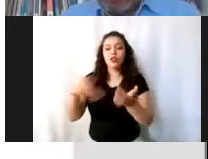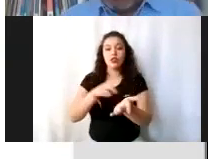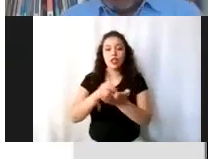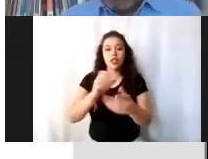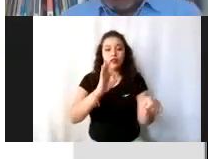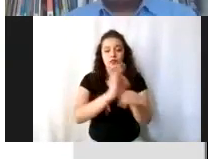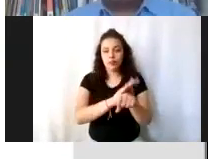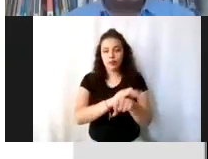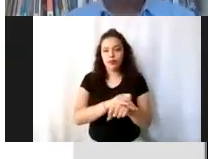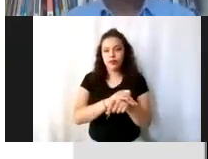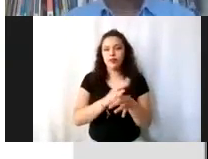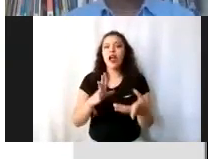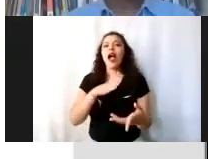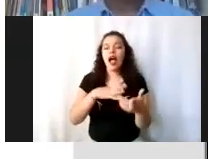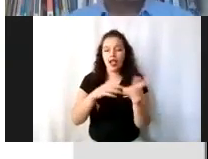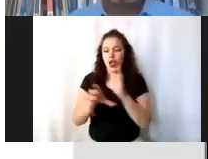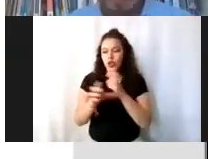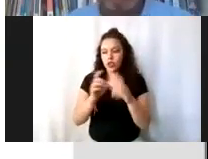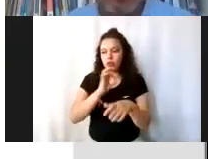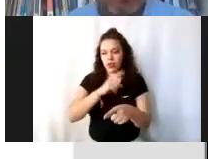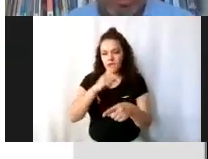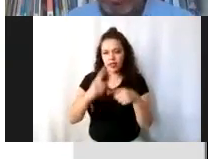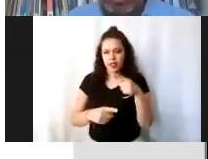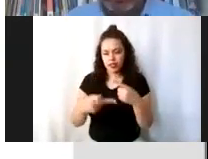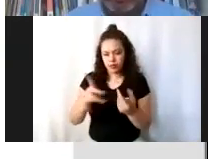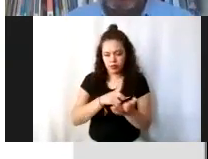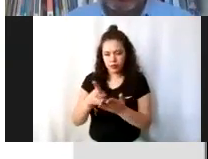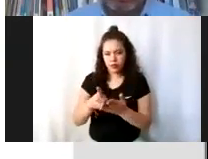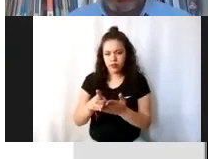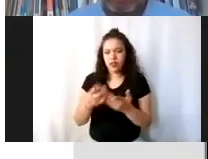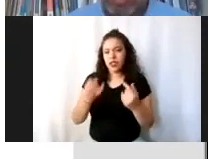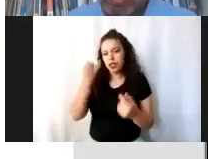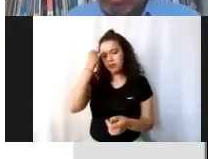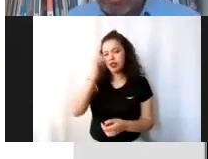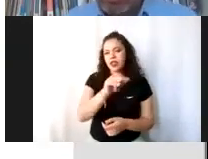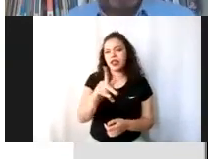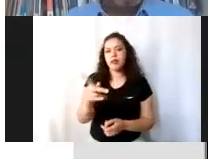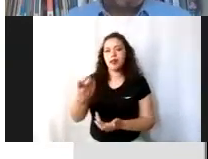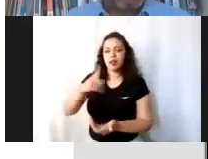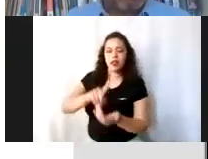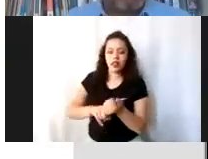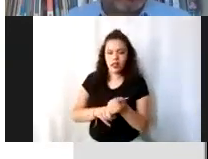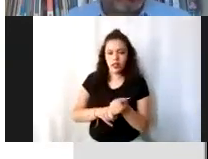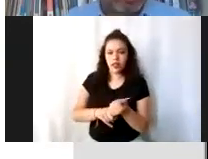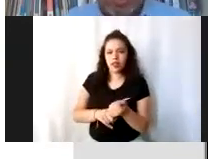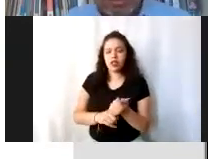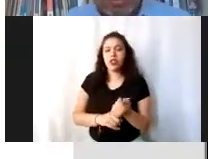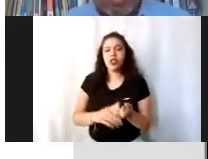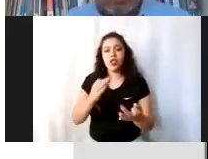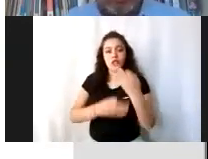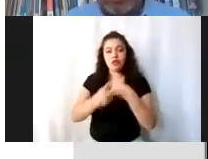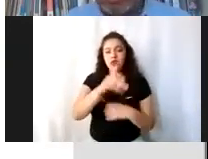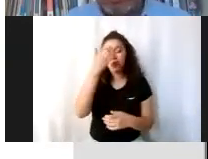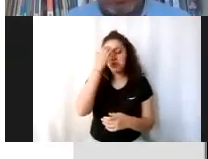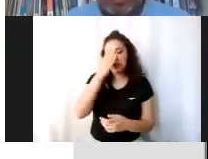Excepciones. ¿Qué excepciones sí hay? Les decía, imaginemos que todos nosotros trabajamos en la misma IAP y todos ustedes saben que mi tipo de sangre